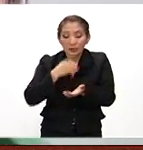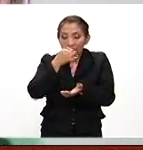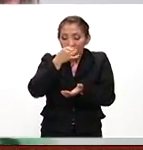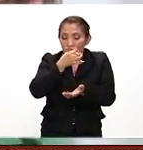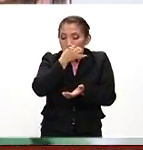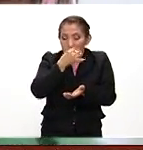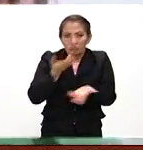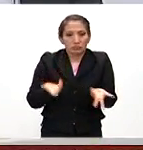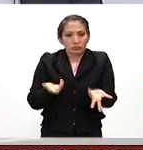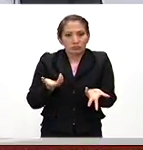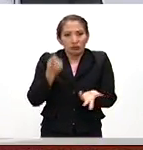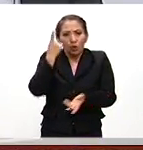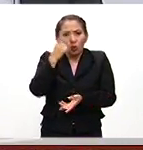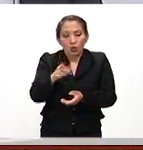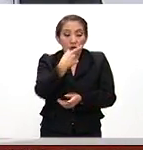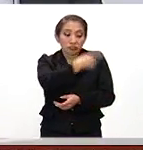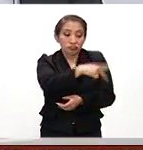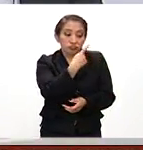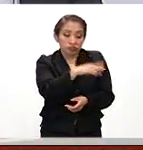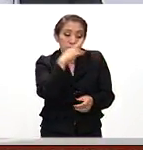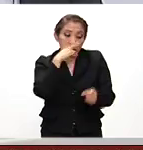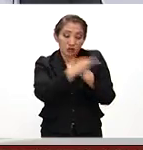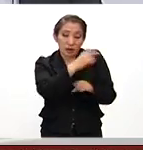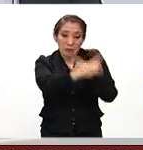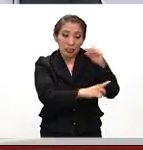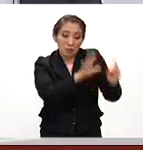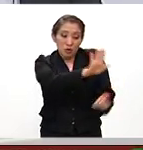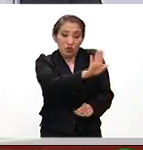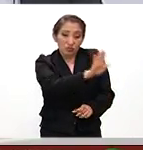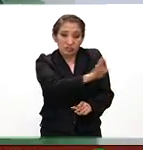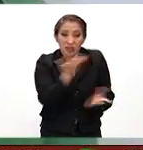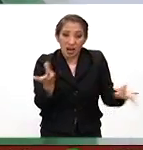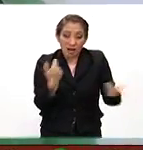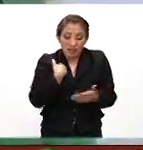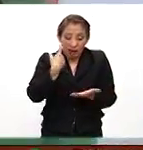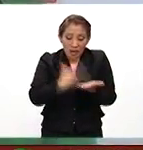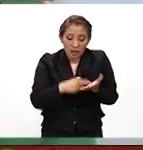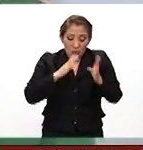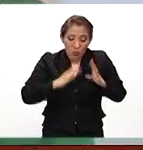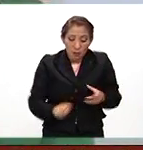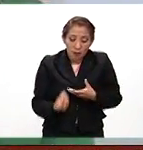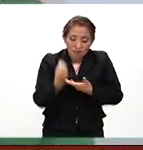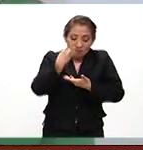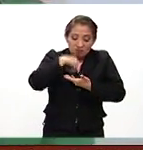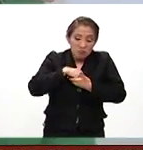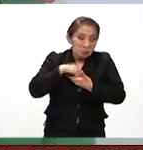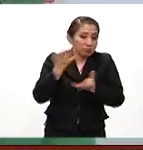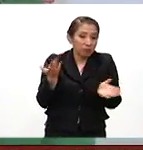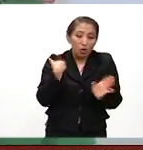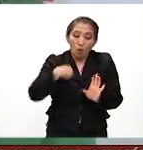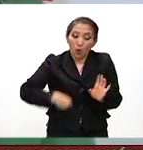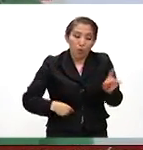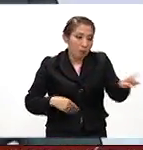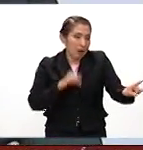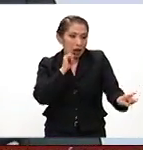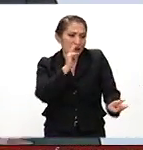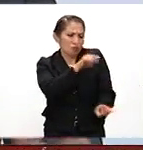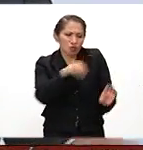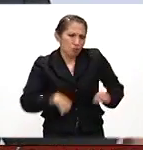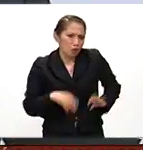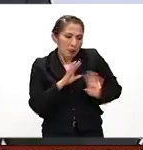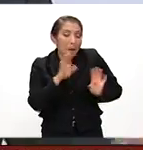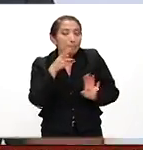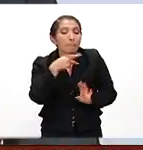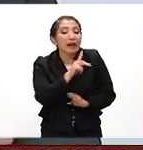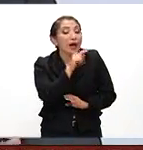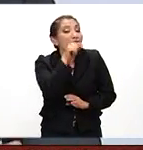Bueno, cada uno de los atletas es responsable de lo que mete en su cuerpo. Es por eso que no estamos culpándola absolutamente de nada.